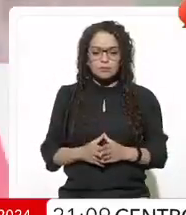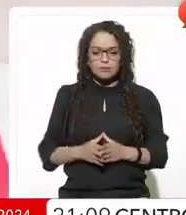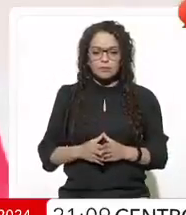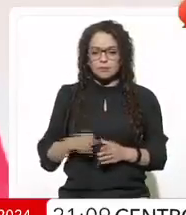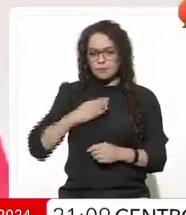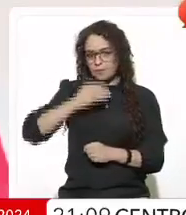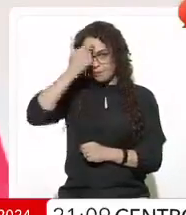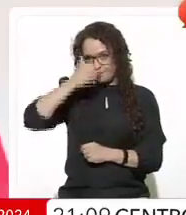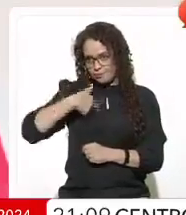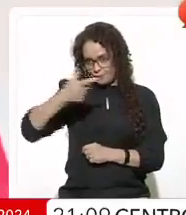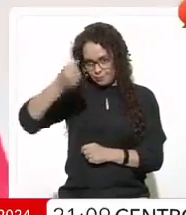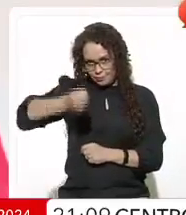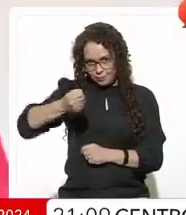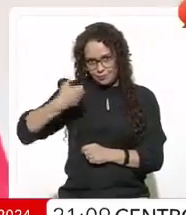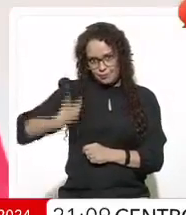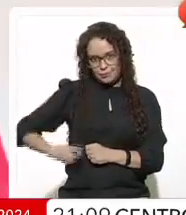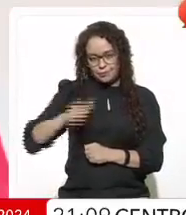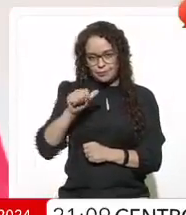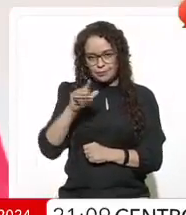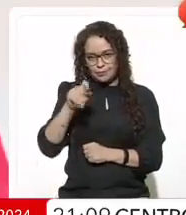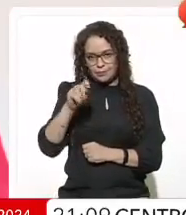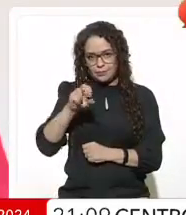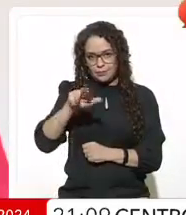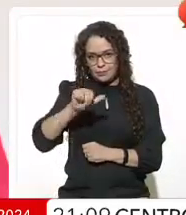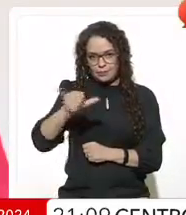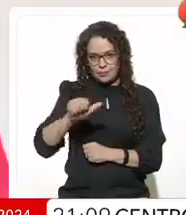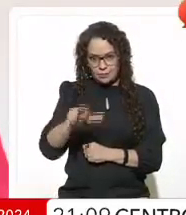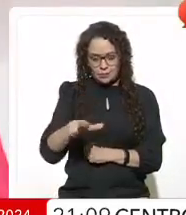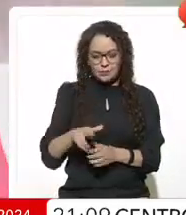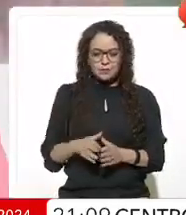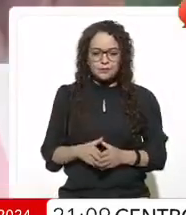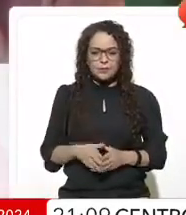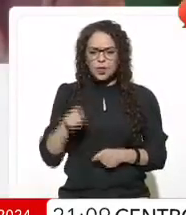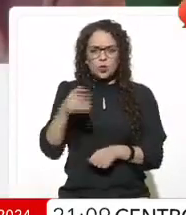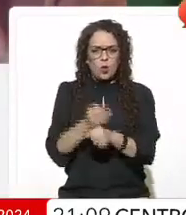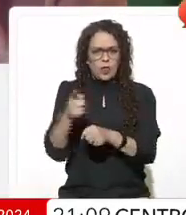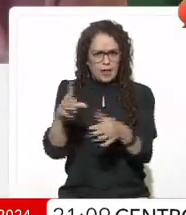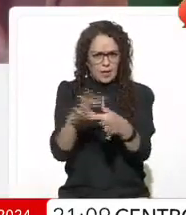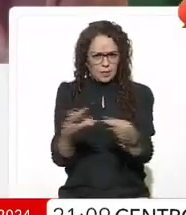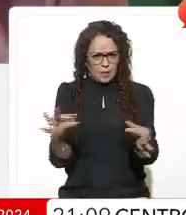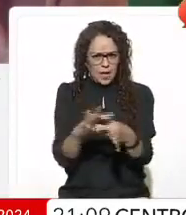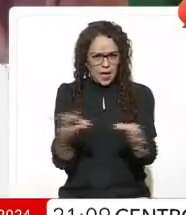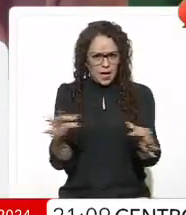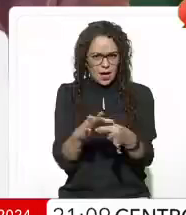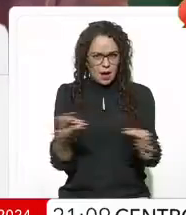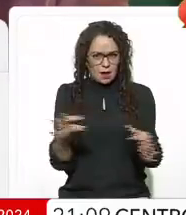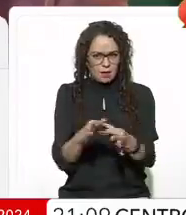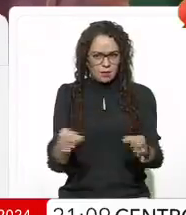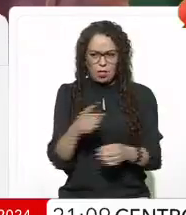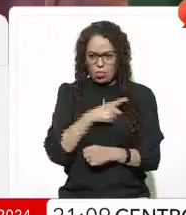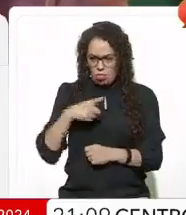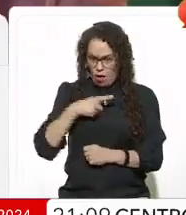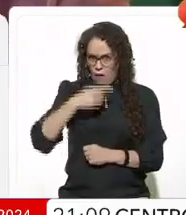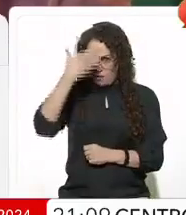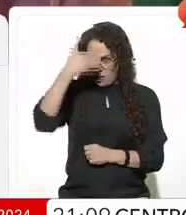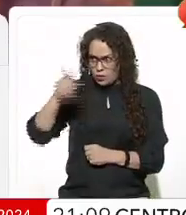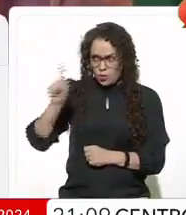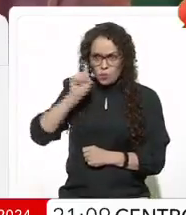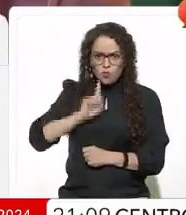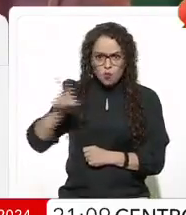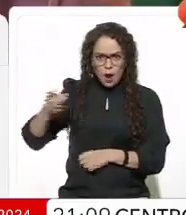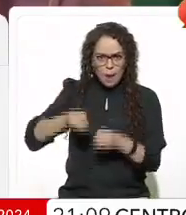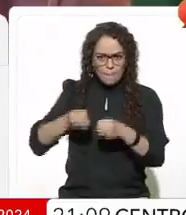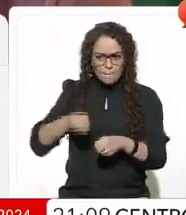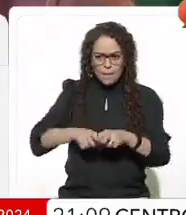Buenas noches. Es claro Hola. que este tipo de lo que nos acabas de explicar, pues lo debe conocer la ministra